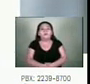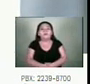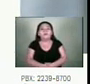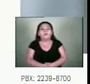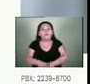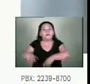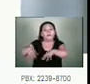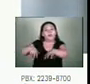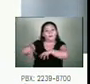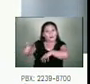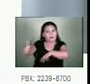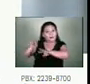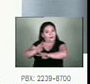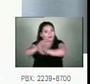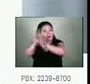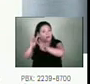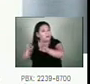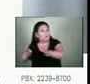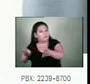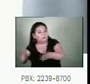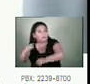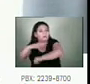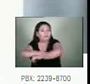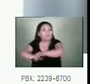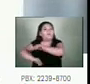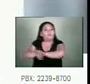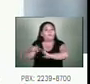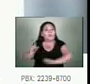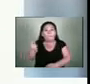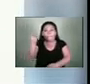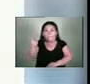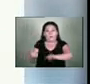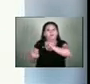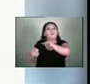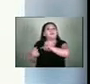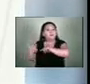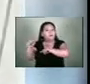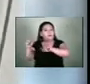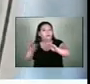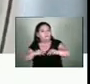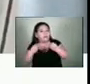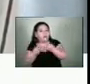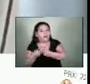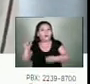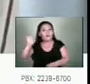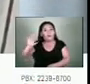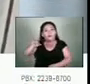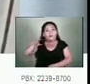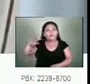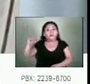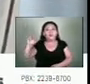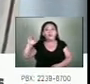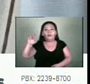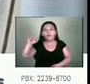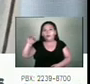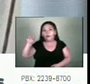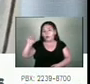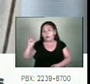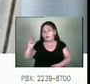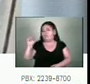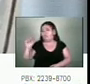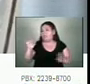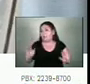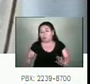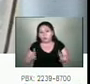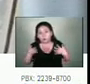En el Departamento de La Paz, se realizó la captura efectiva de un miembro de pandillas de nombre Carlos Alfredo Linares Cibrián, quien